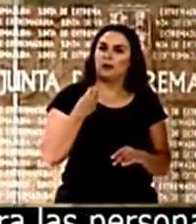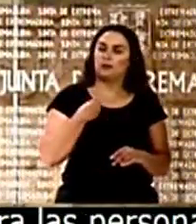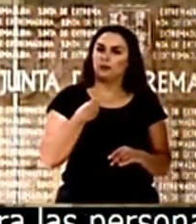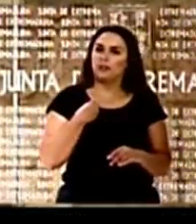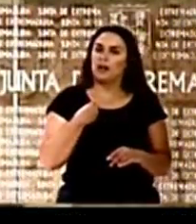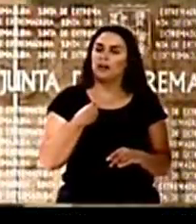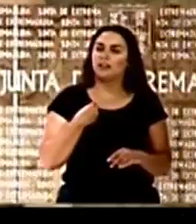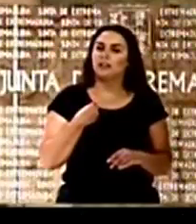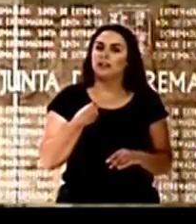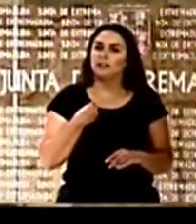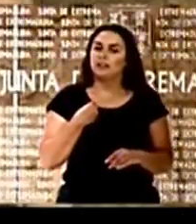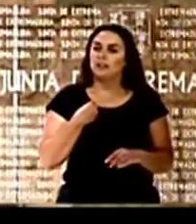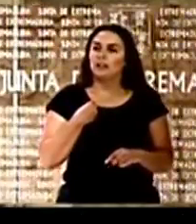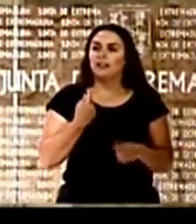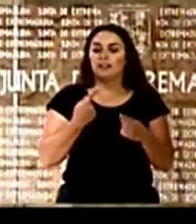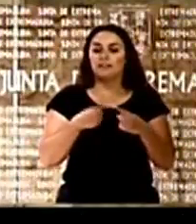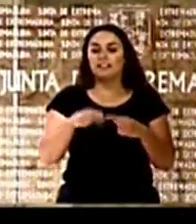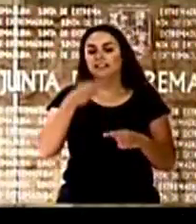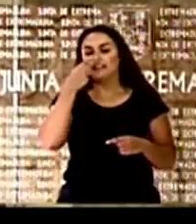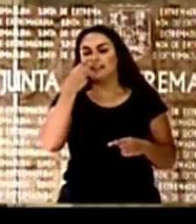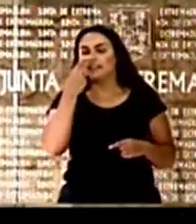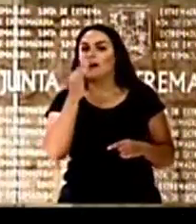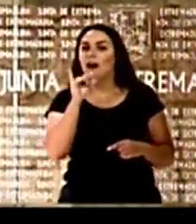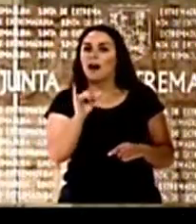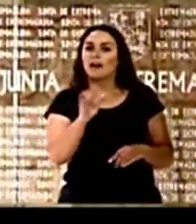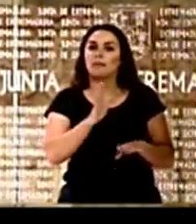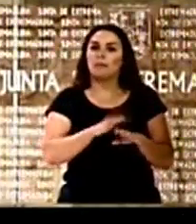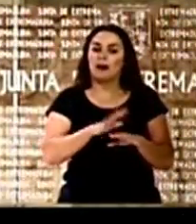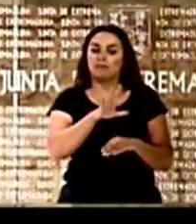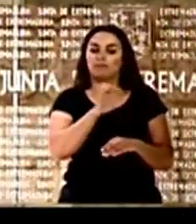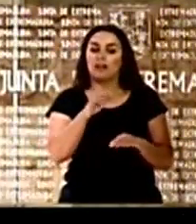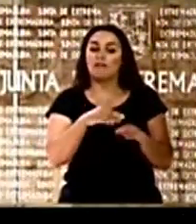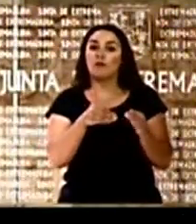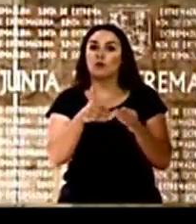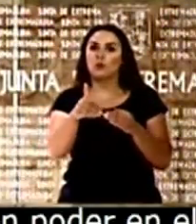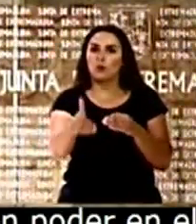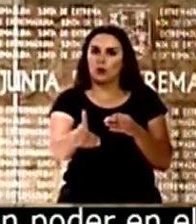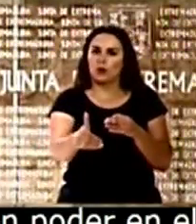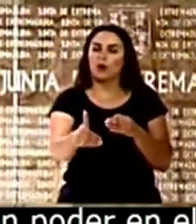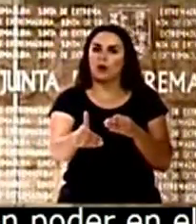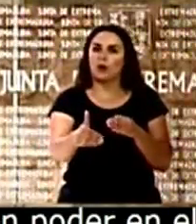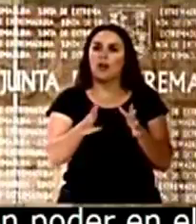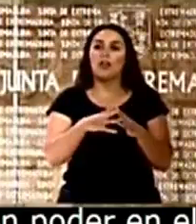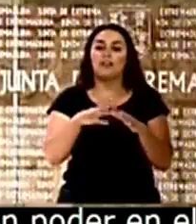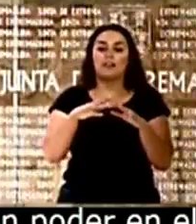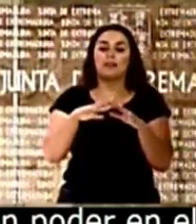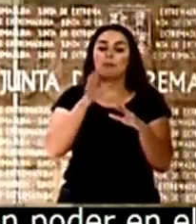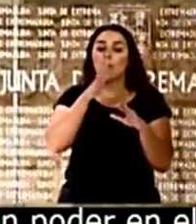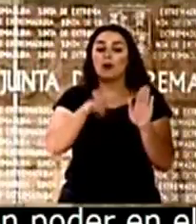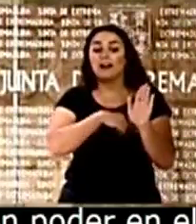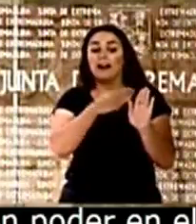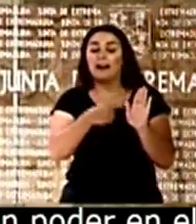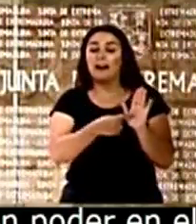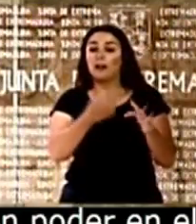¿hay distintos interesados en poder en el futuro, de acuerdo a ese marco